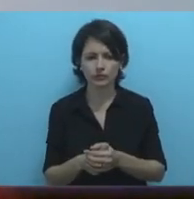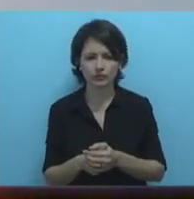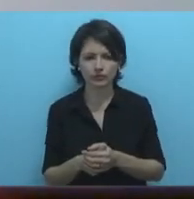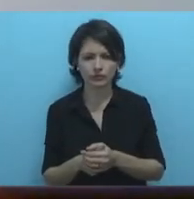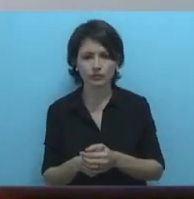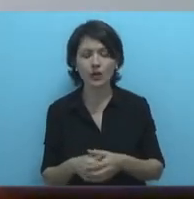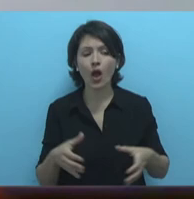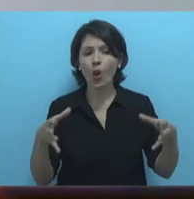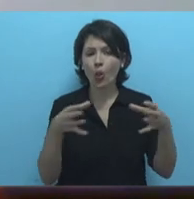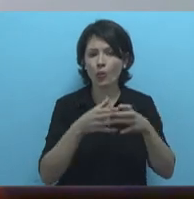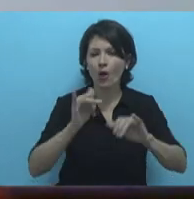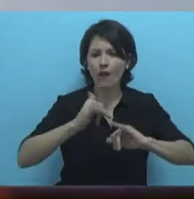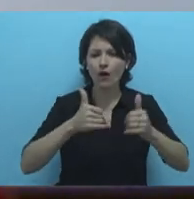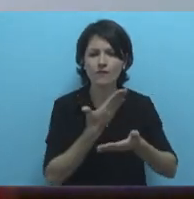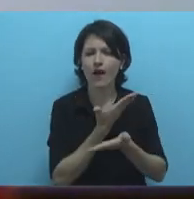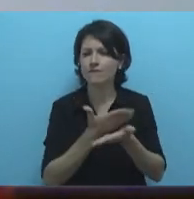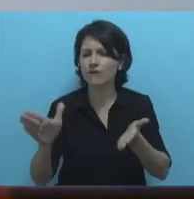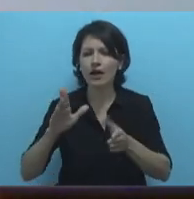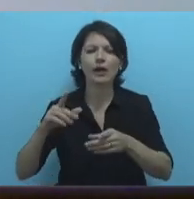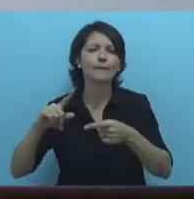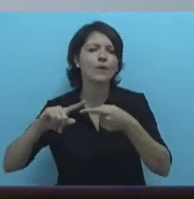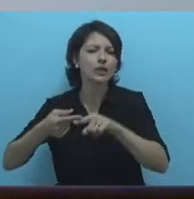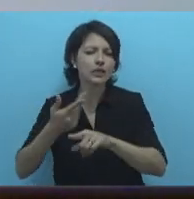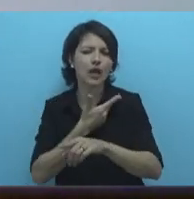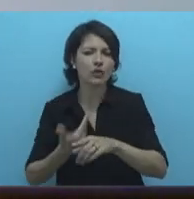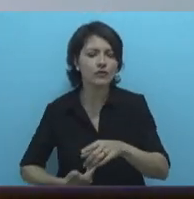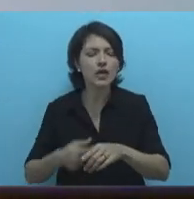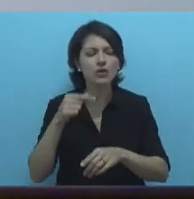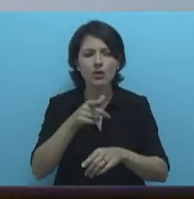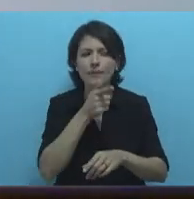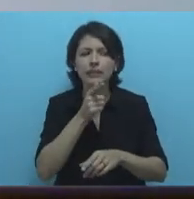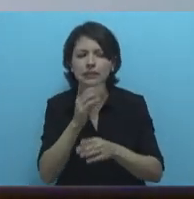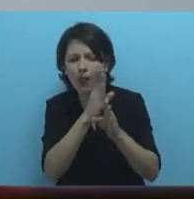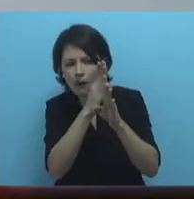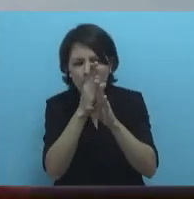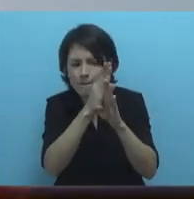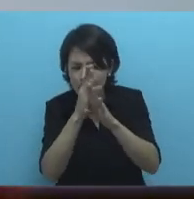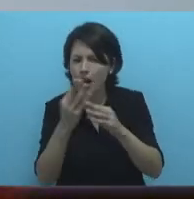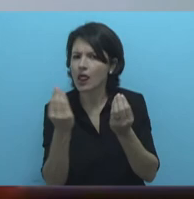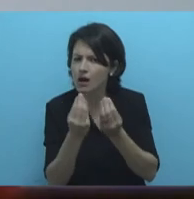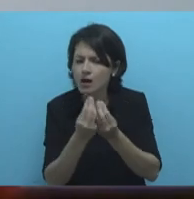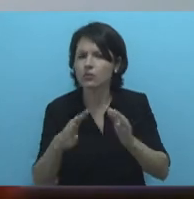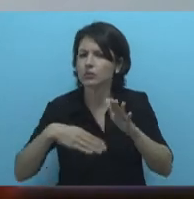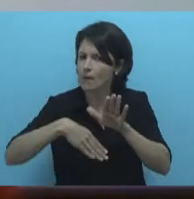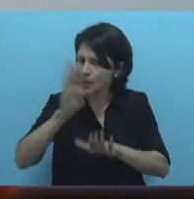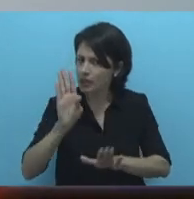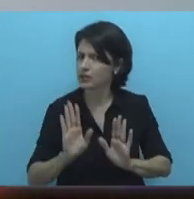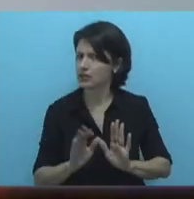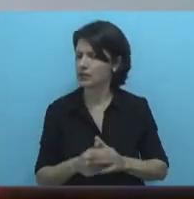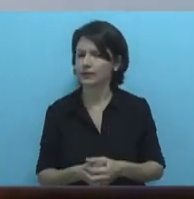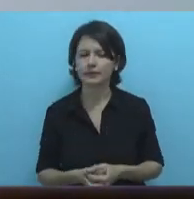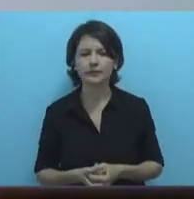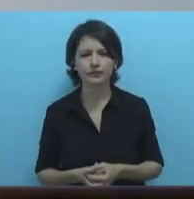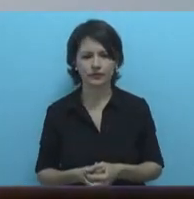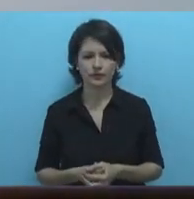políticas públicas de este gobierno y hoy parecen ser los más perseguidos a la hora de el